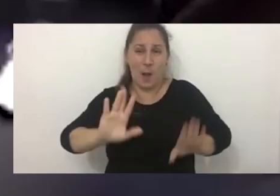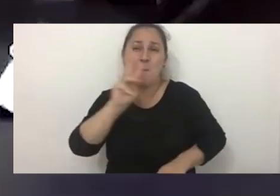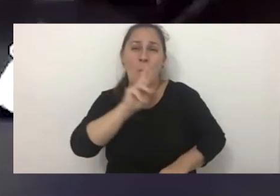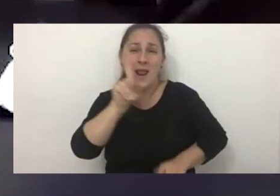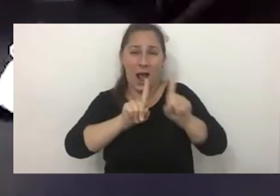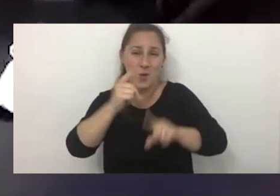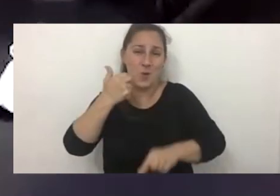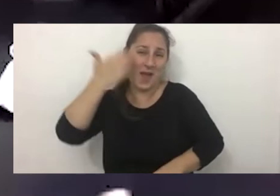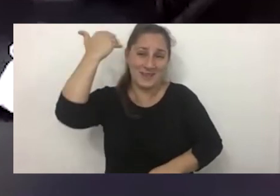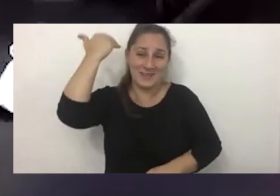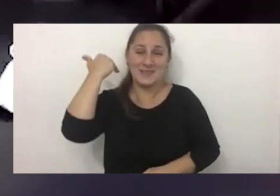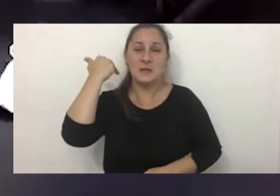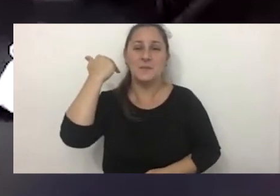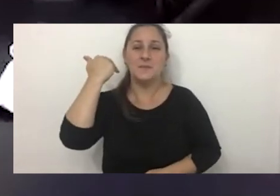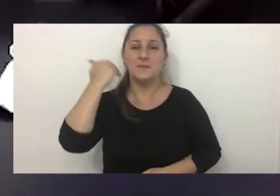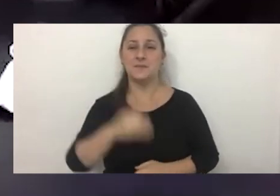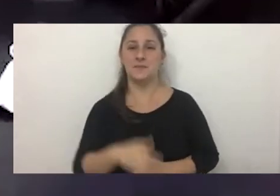llegar a un parto